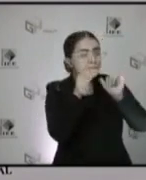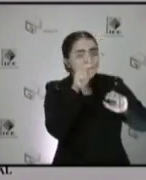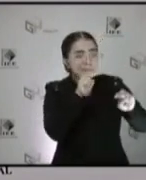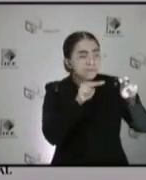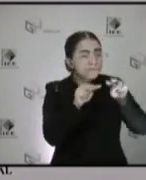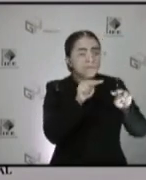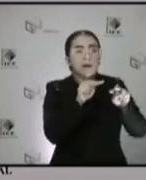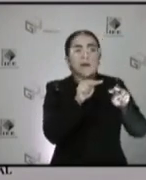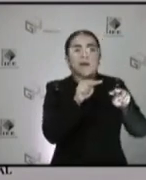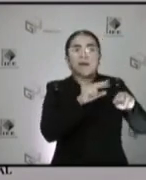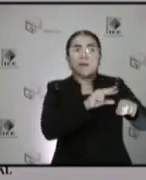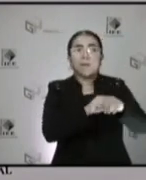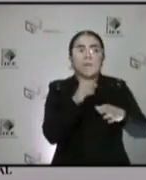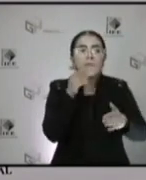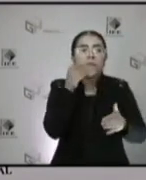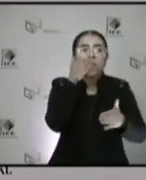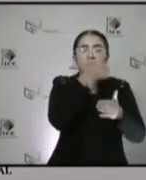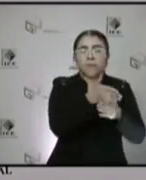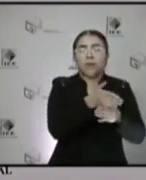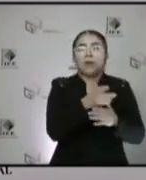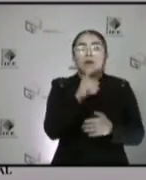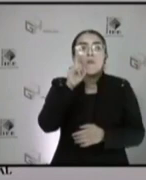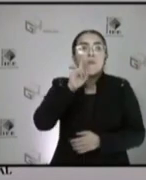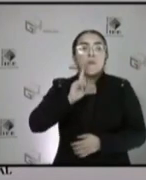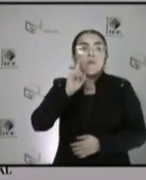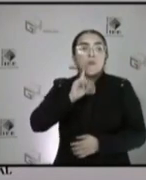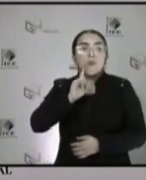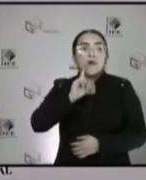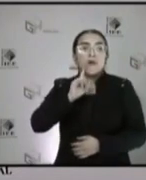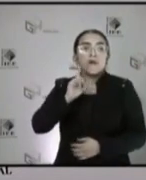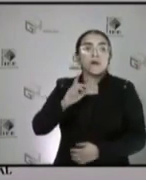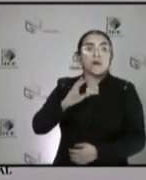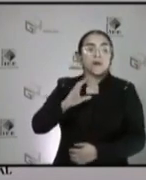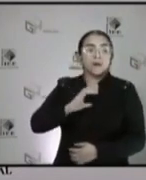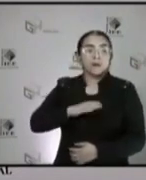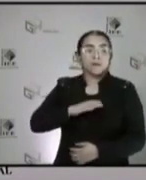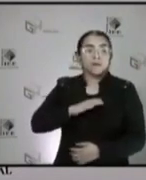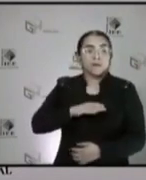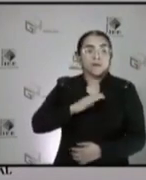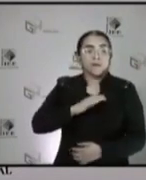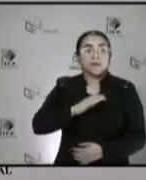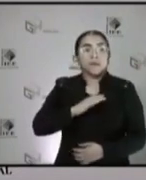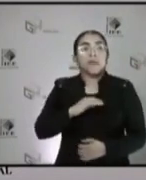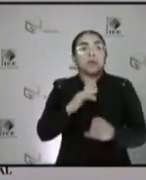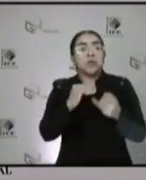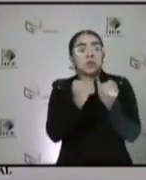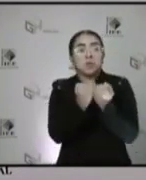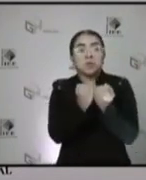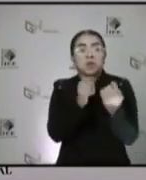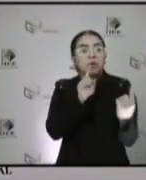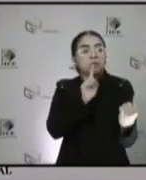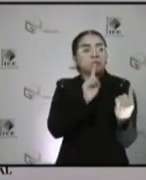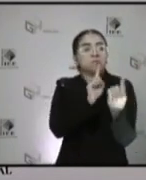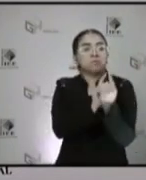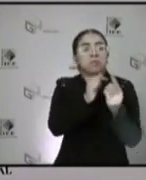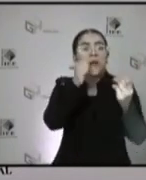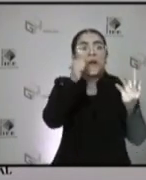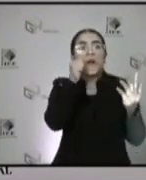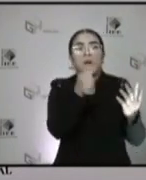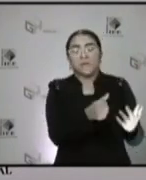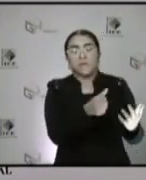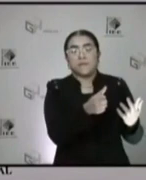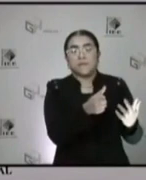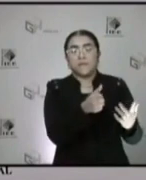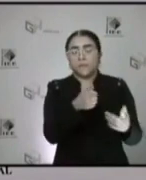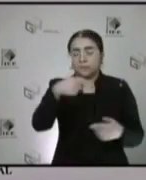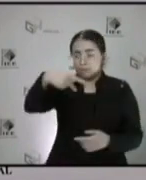Asimismo, a las mujeres con cáncer cervicouterino y de mama. Y por supuesto, respondiendo a la